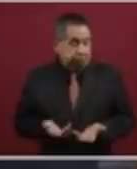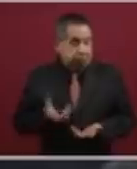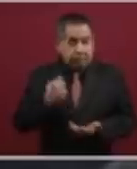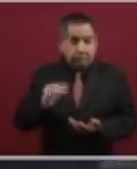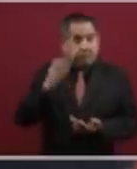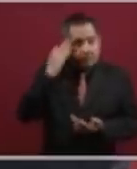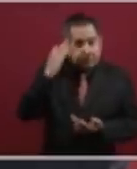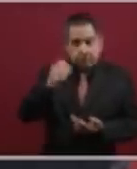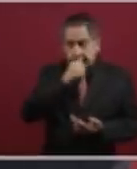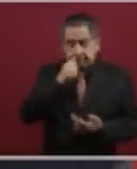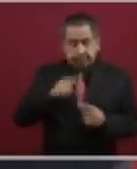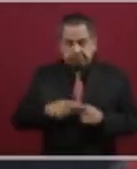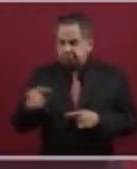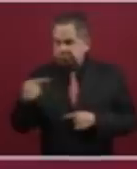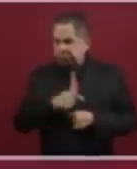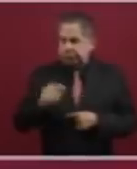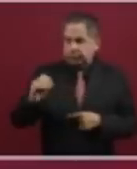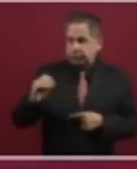Ocampo